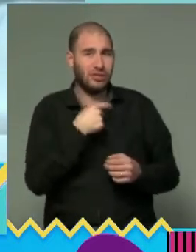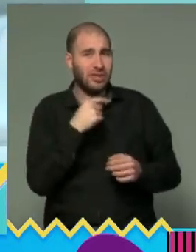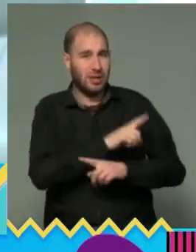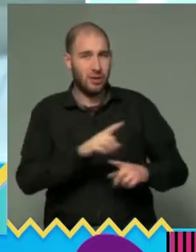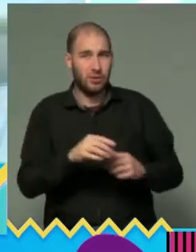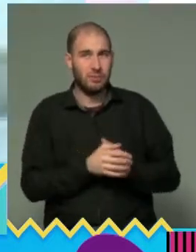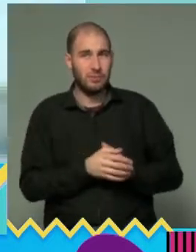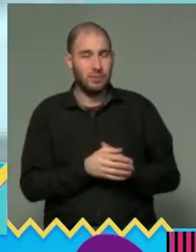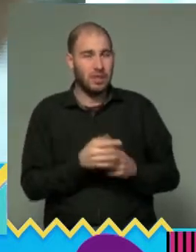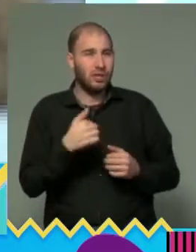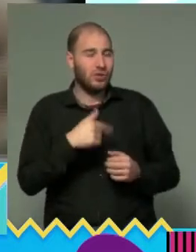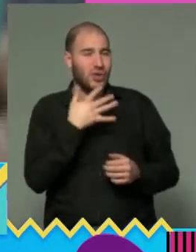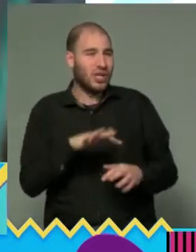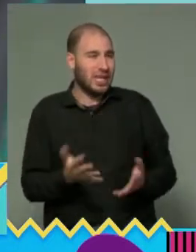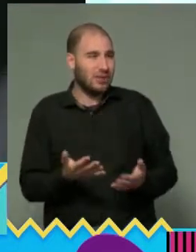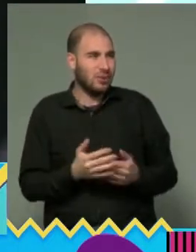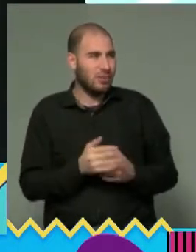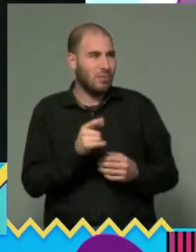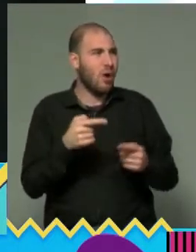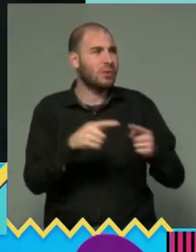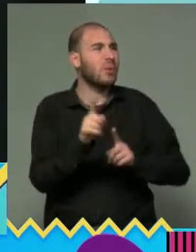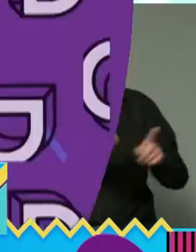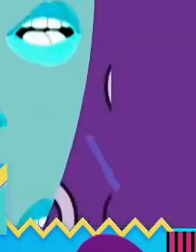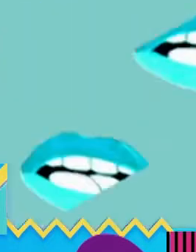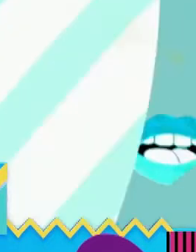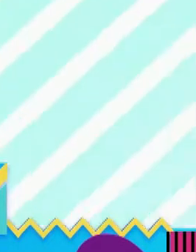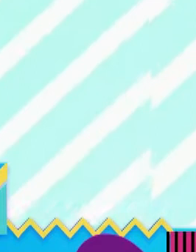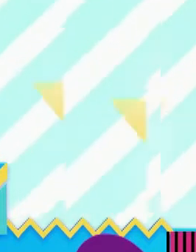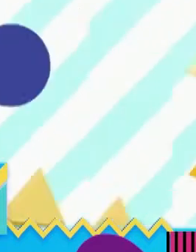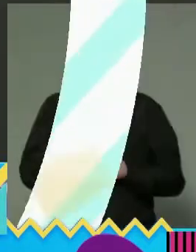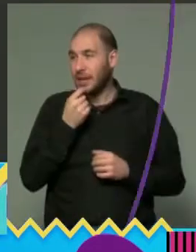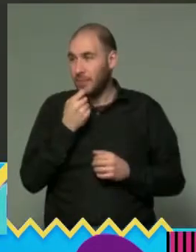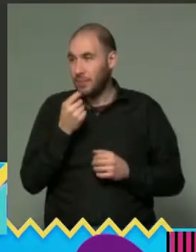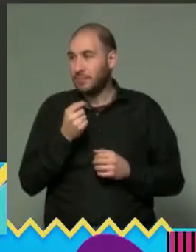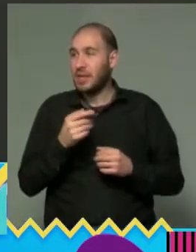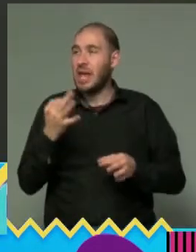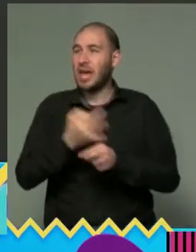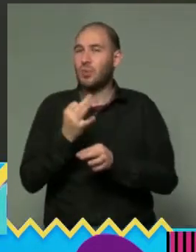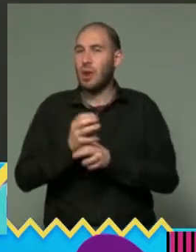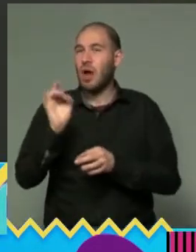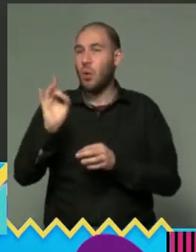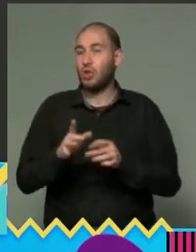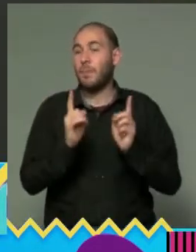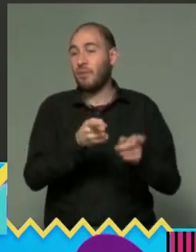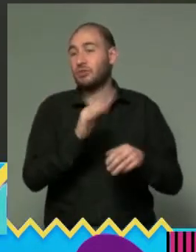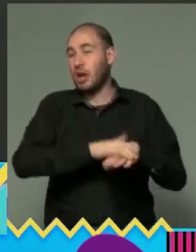deseable. La verdad que no entiendo a dónde querés llegar. No, digo que si en la escuela no solamente es el docente responsable, si pueden